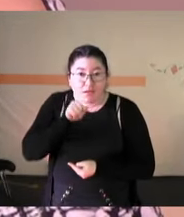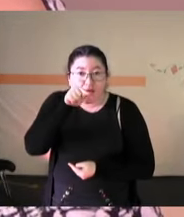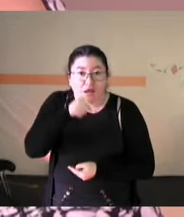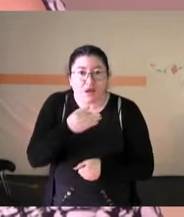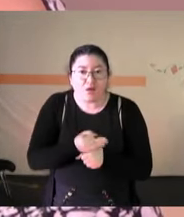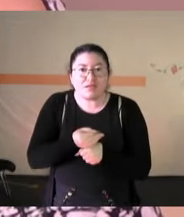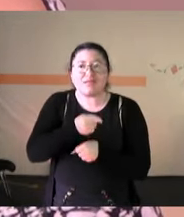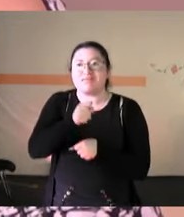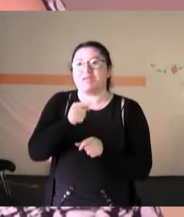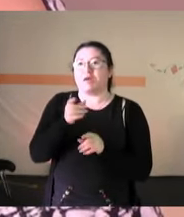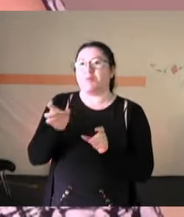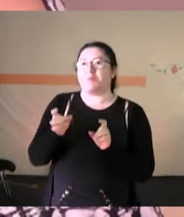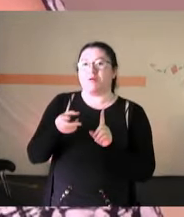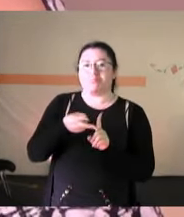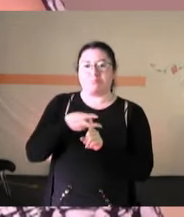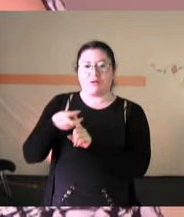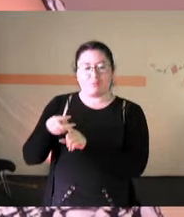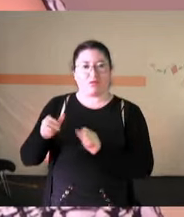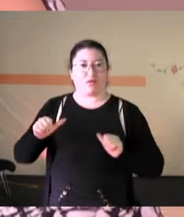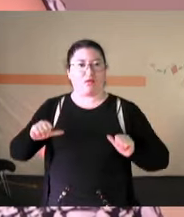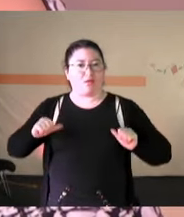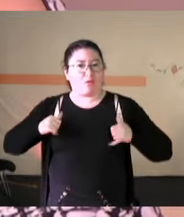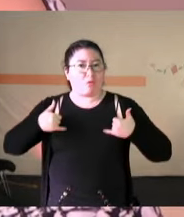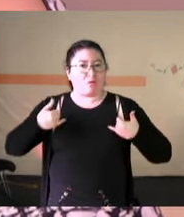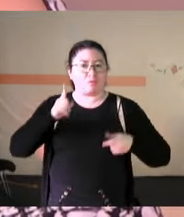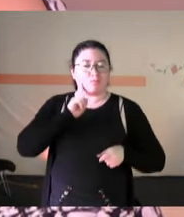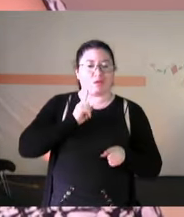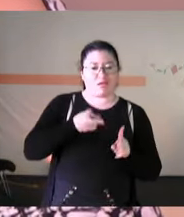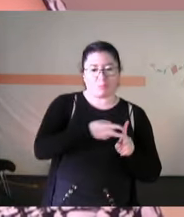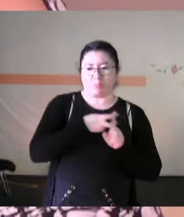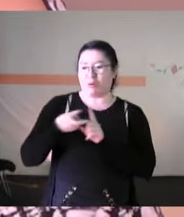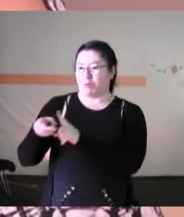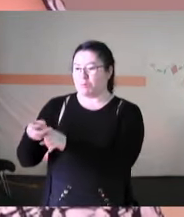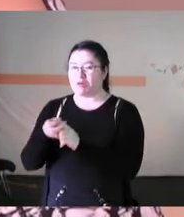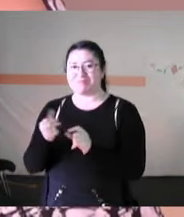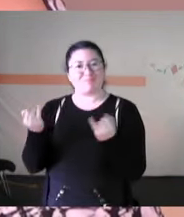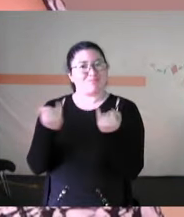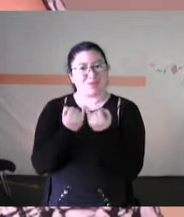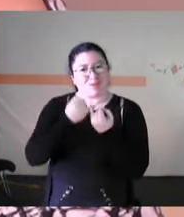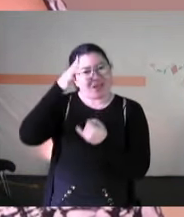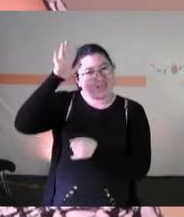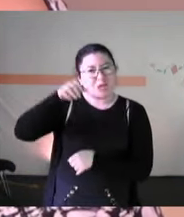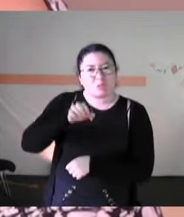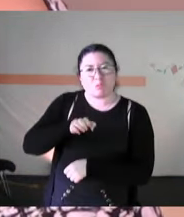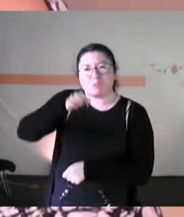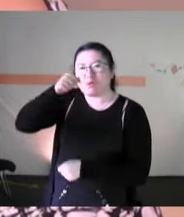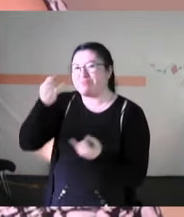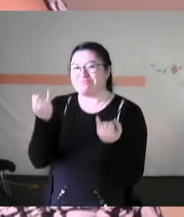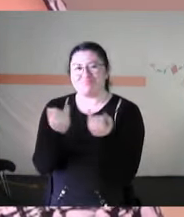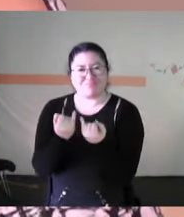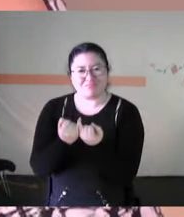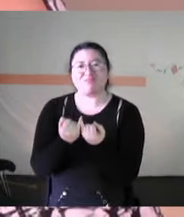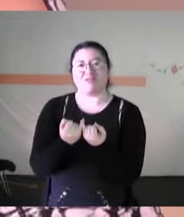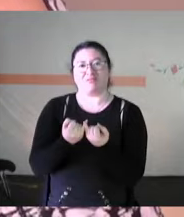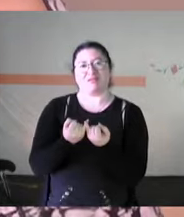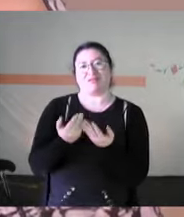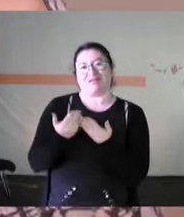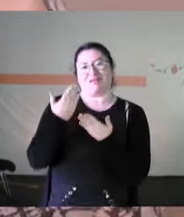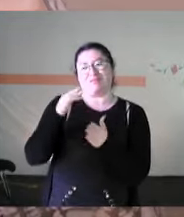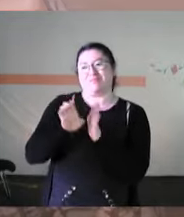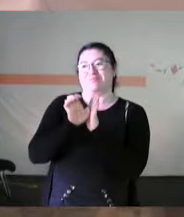están desapareciendo, las adolescentes, las mujeres, también ancianas, porque también hay precedentes como Ernestina Asensio.